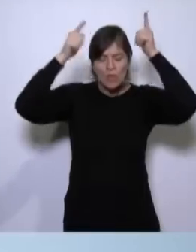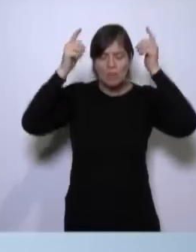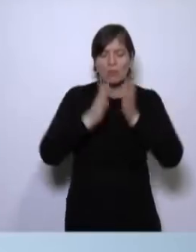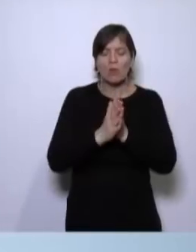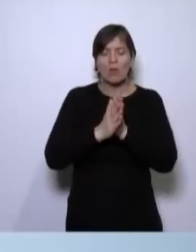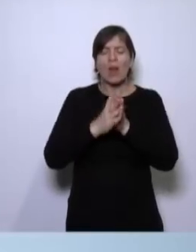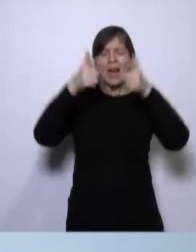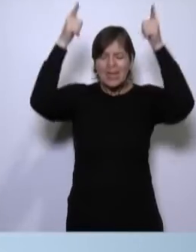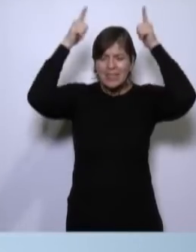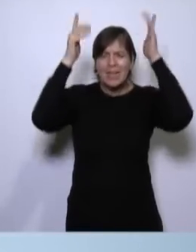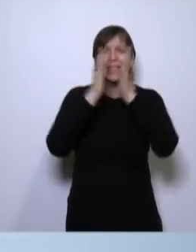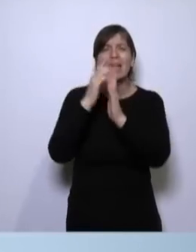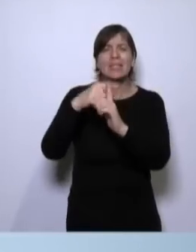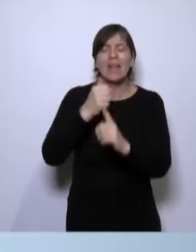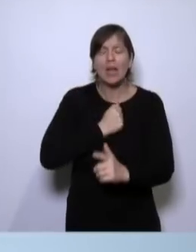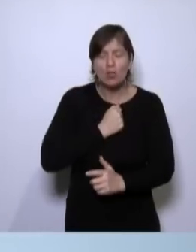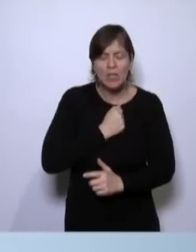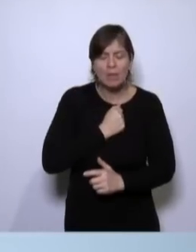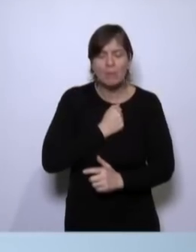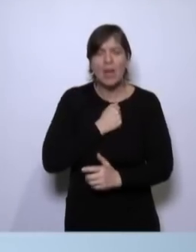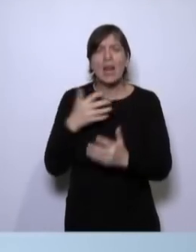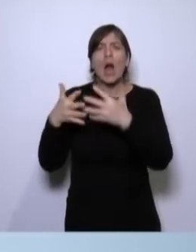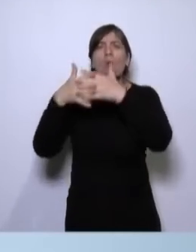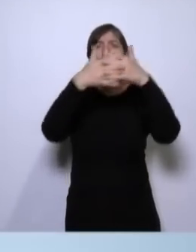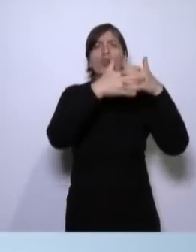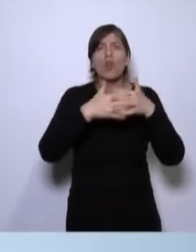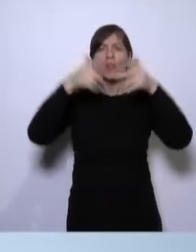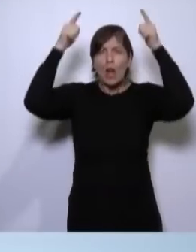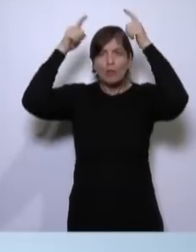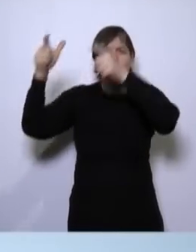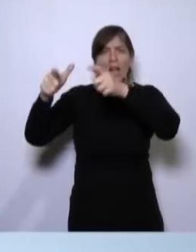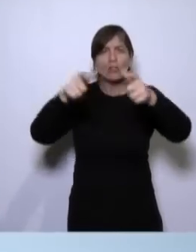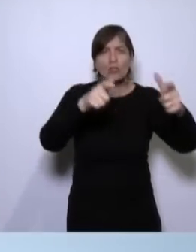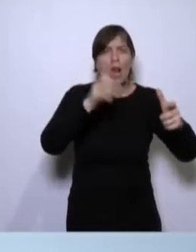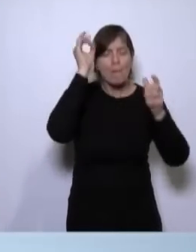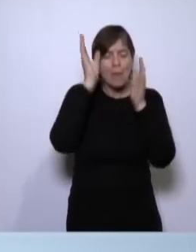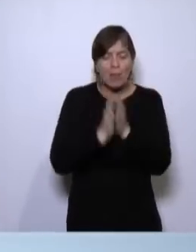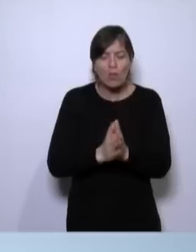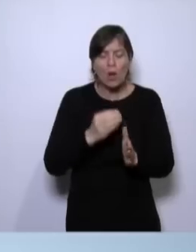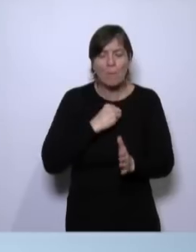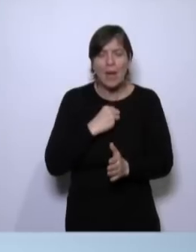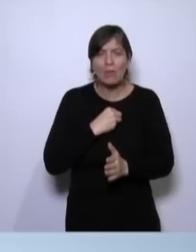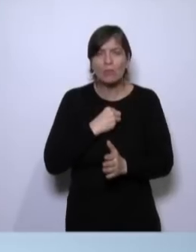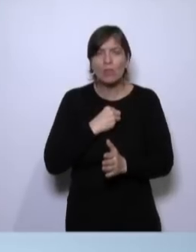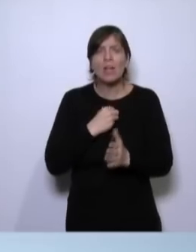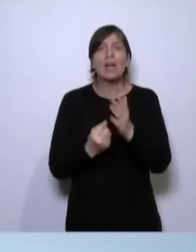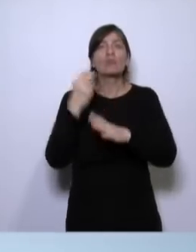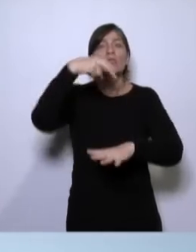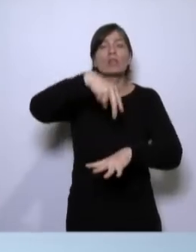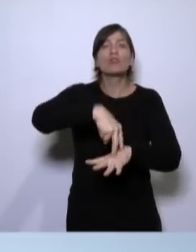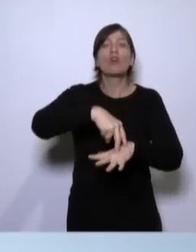Santo, la Santa Iglesia Católica, la comunión de los santos, el perdón de los pecados,